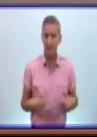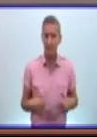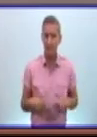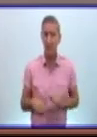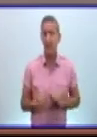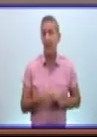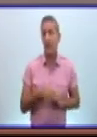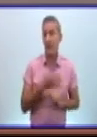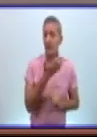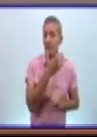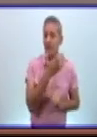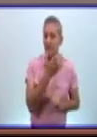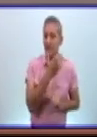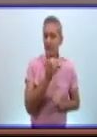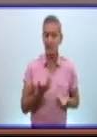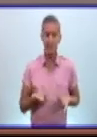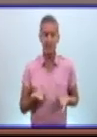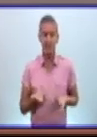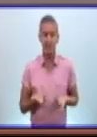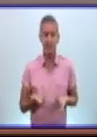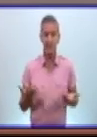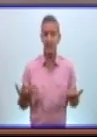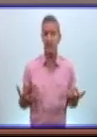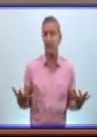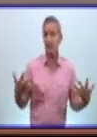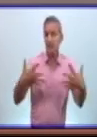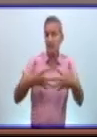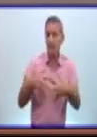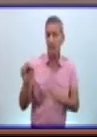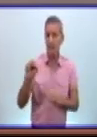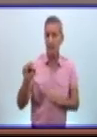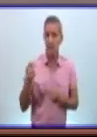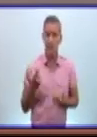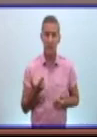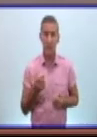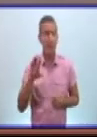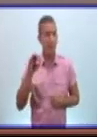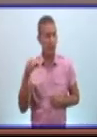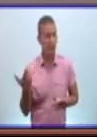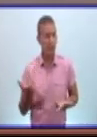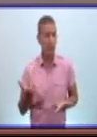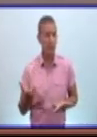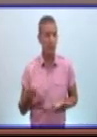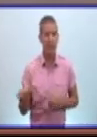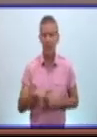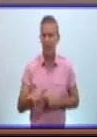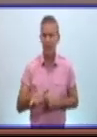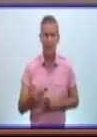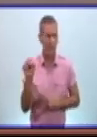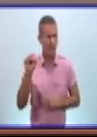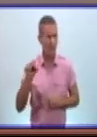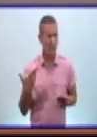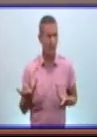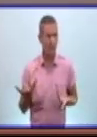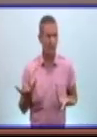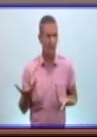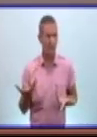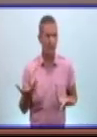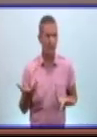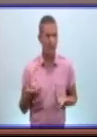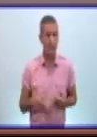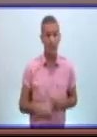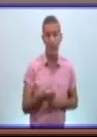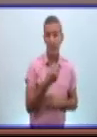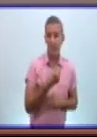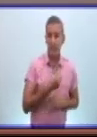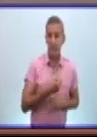semejanzas entre las sustancias. Aparentemente pudiéramos decir que estamos hablando de la misma sustancia, sin embargo, la